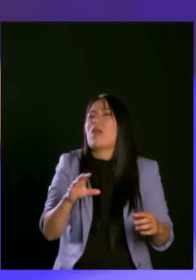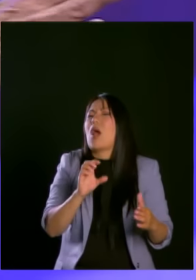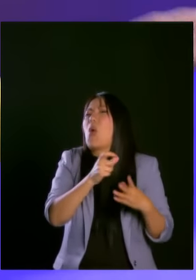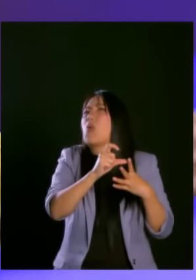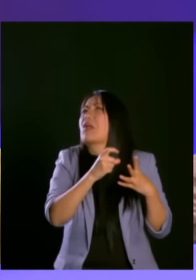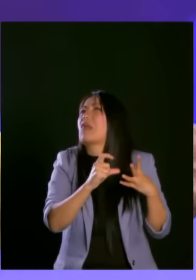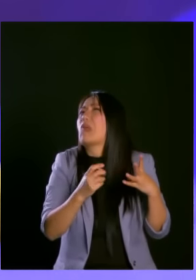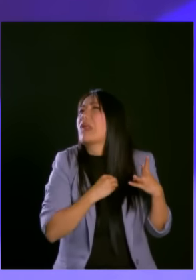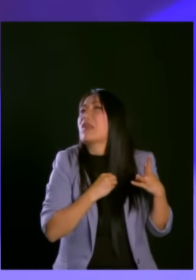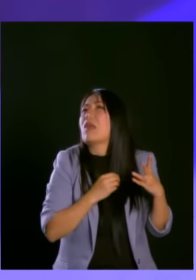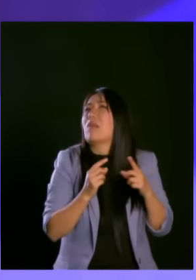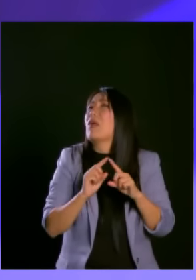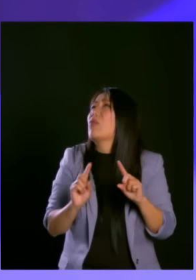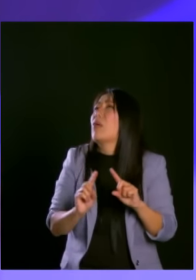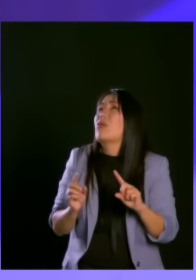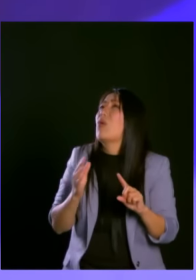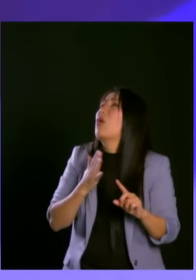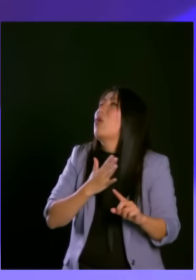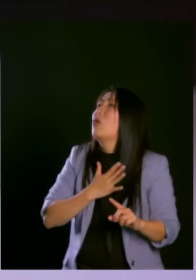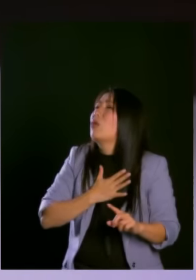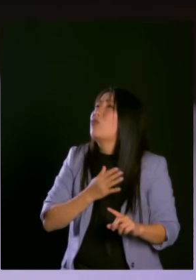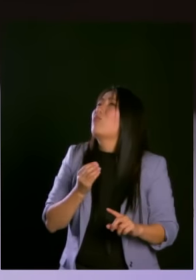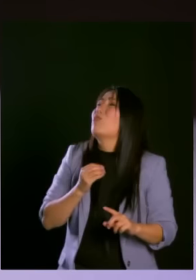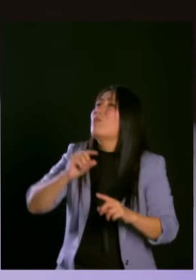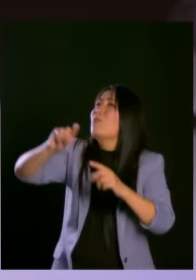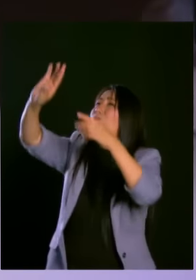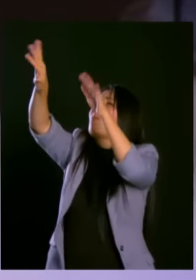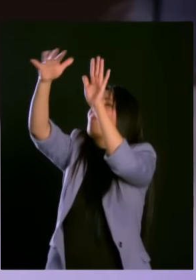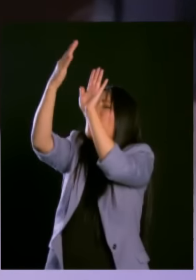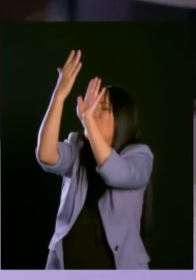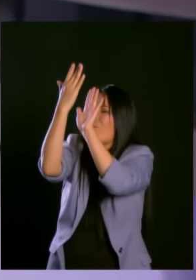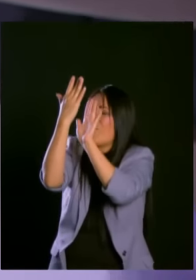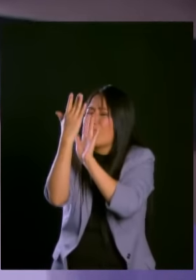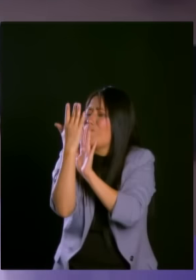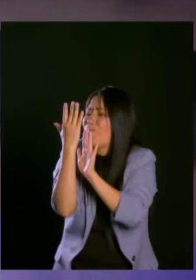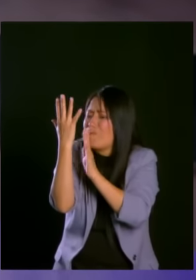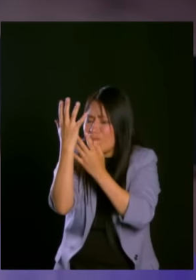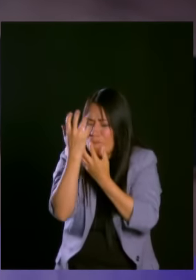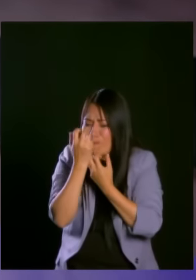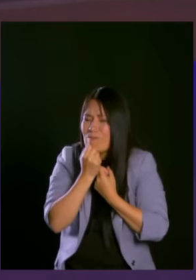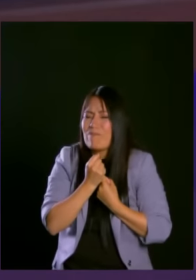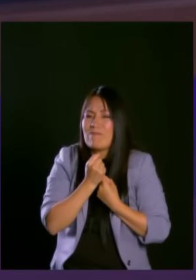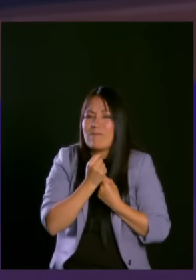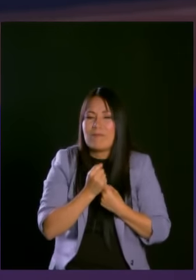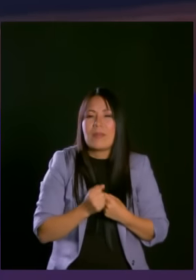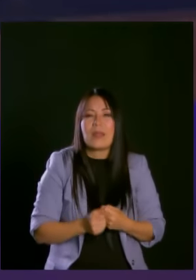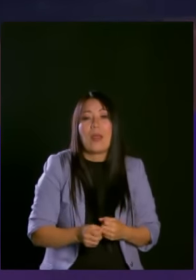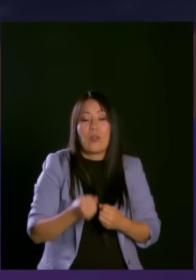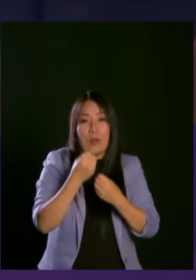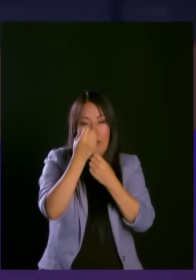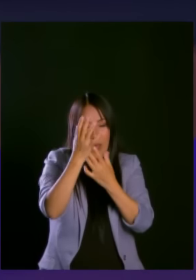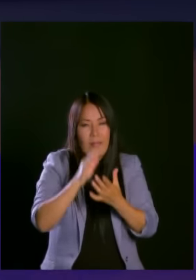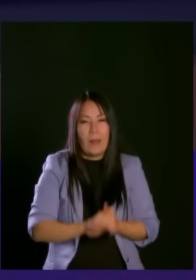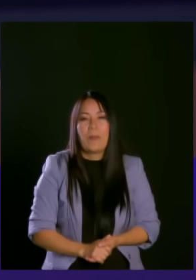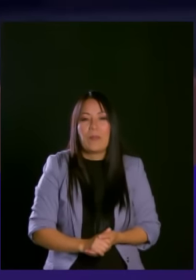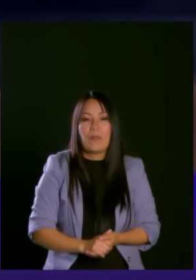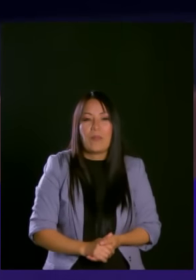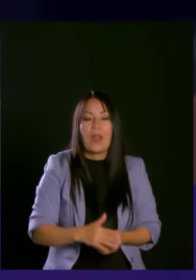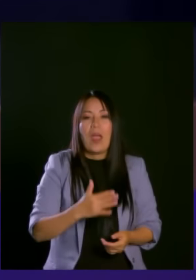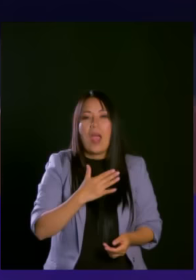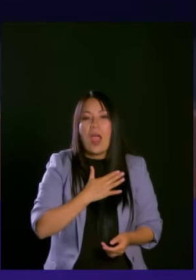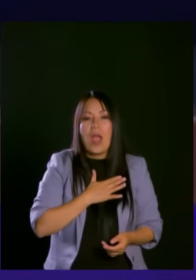eso es de lo que se trata. Llegué a la bodega. Eran 5 servicios en la bodega, el domingo y uno el sábado. Y me